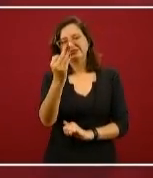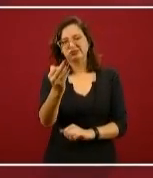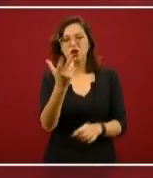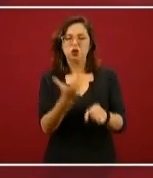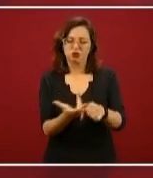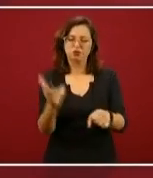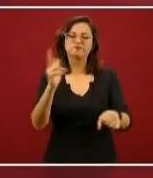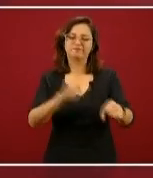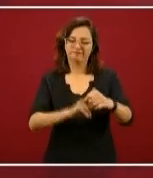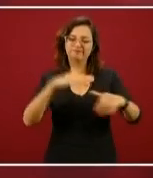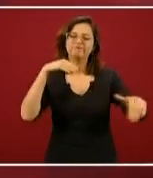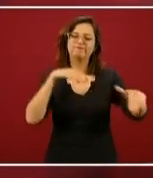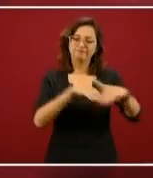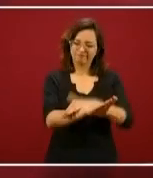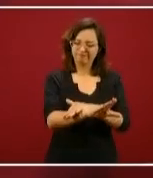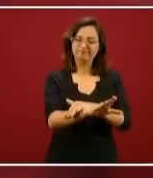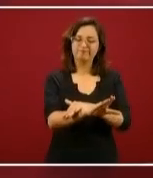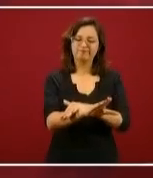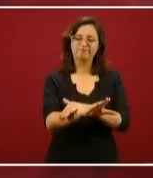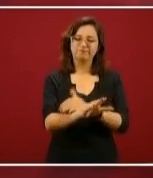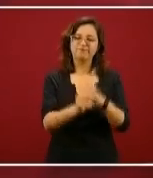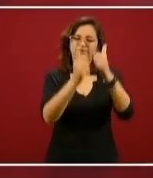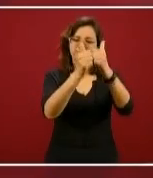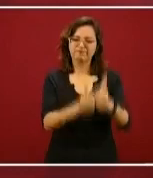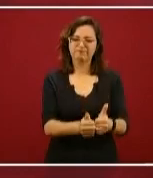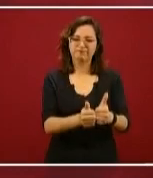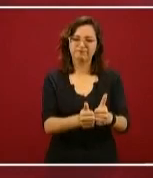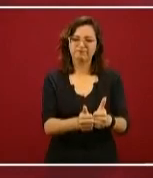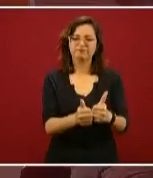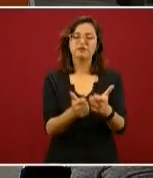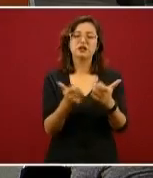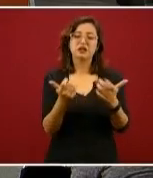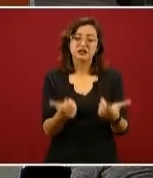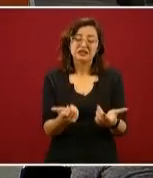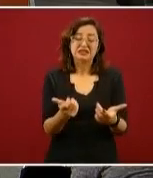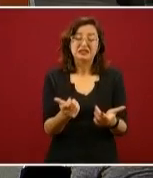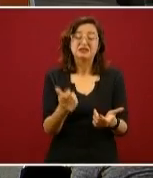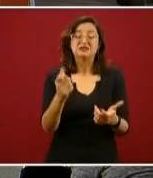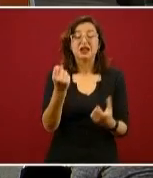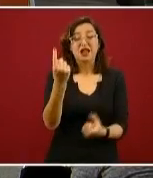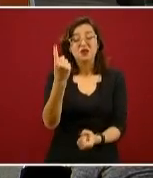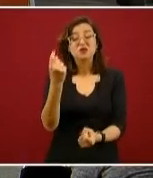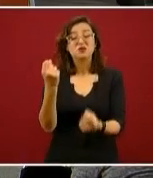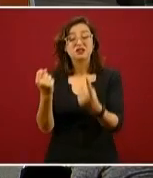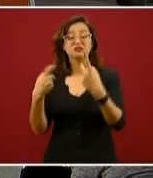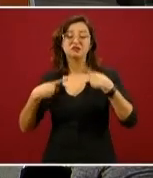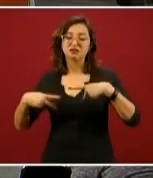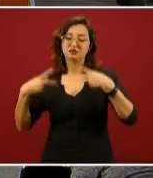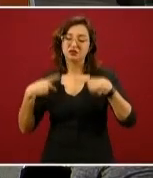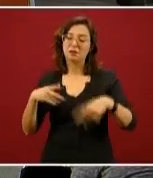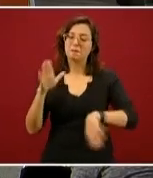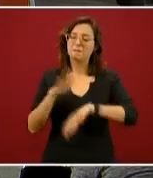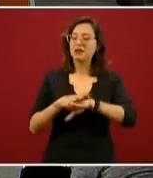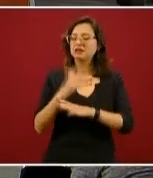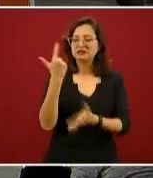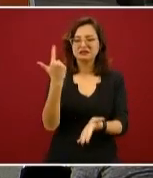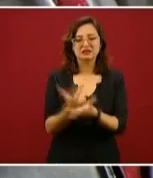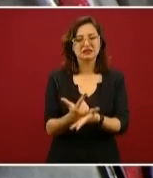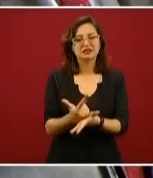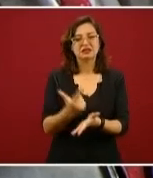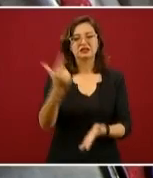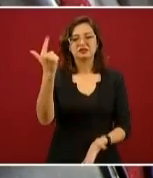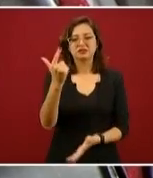requiera otro tipo de atención, con hospitalización, y en algunos grupos de la población puede haber incluso la necesidad